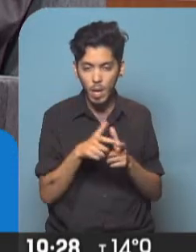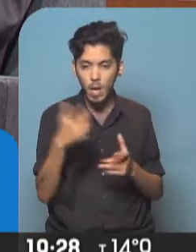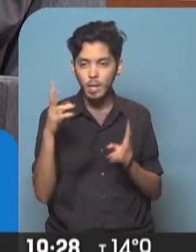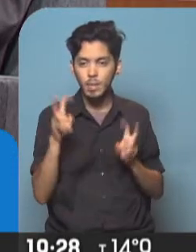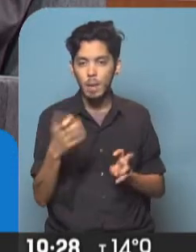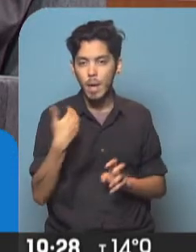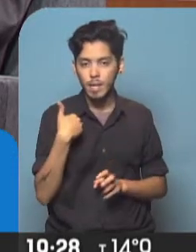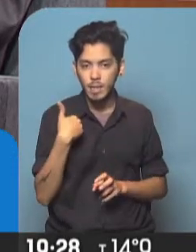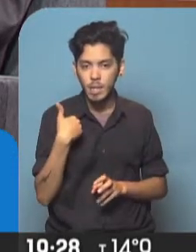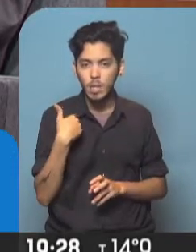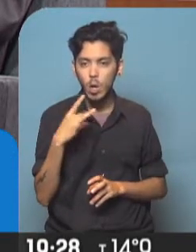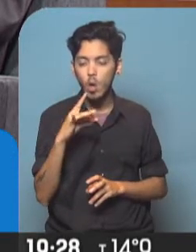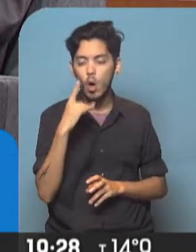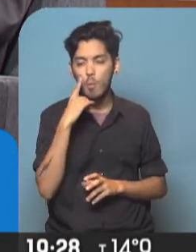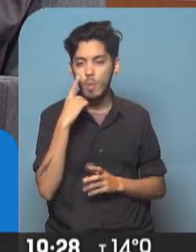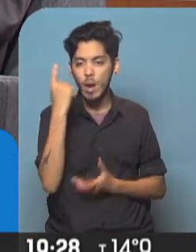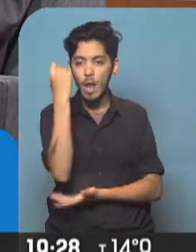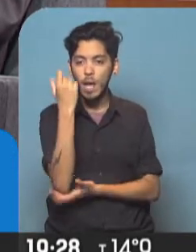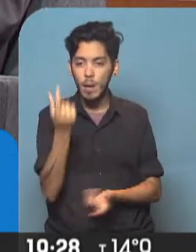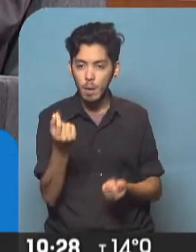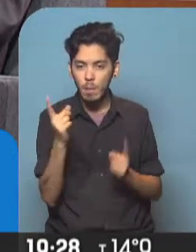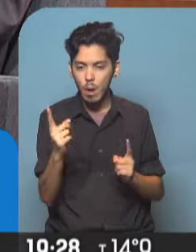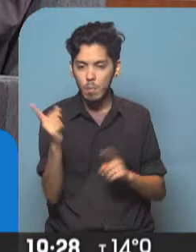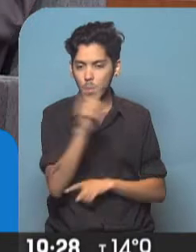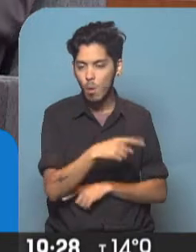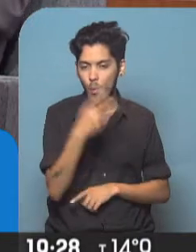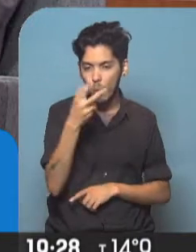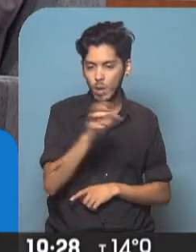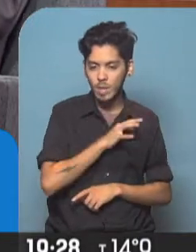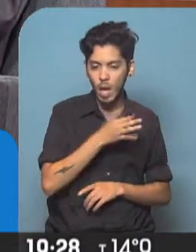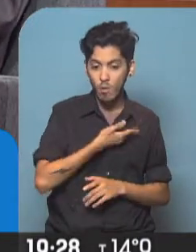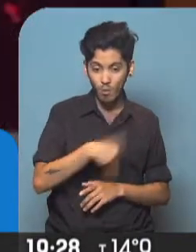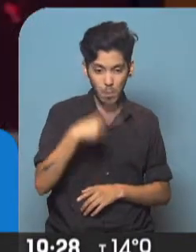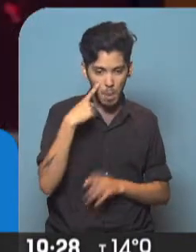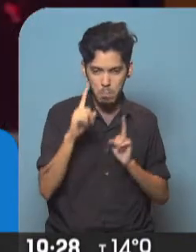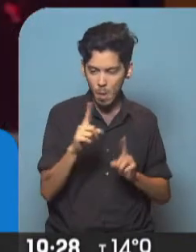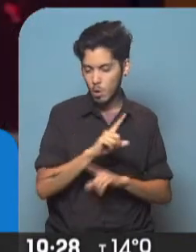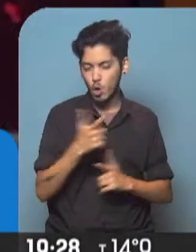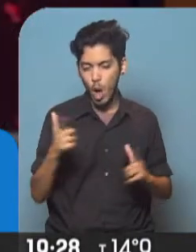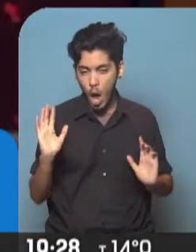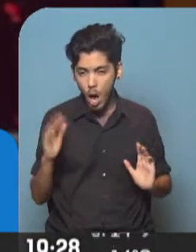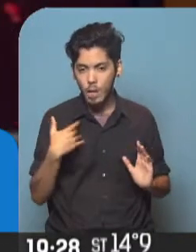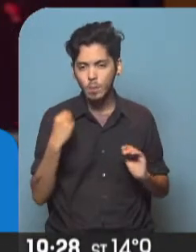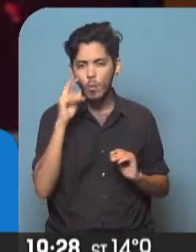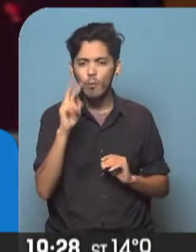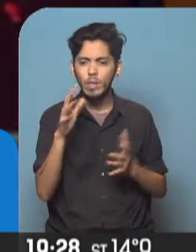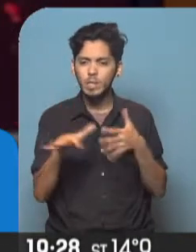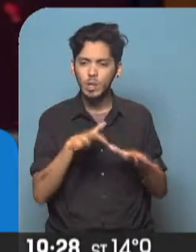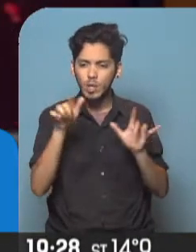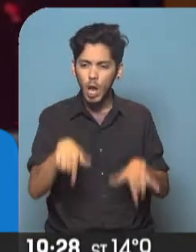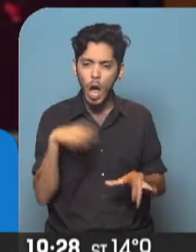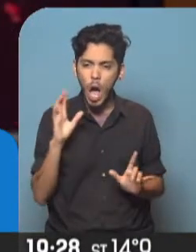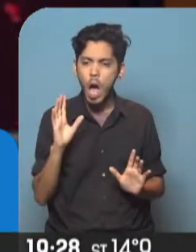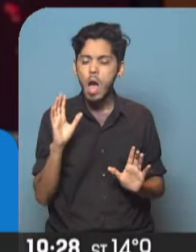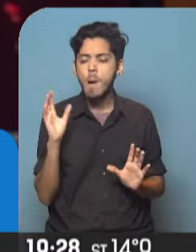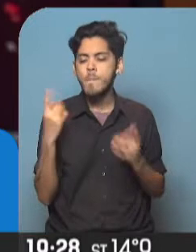argentino. Duhovne decía, este no es el mismo fondo que hace 20 años. ¿Cómo ve esa situación? Bueno, varias consideraciones ahí. La primera